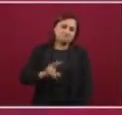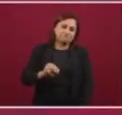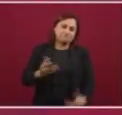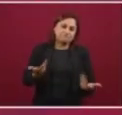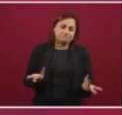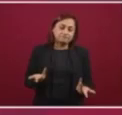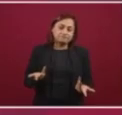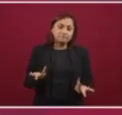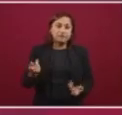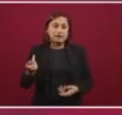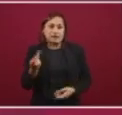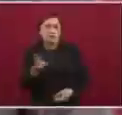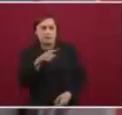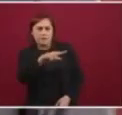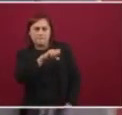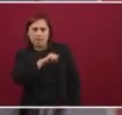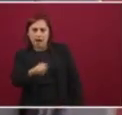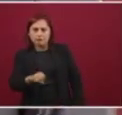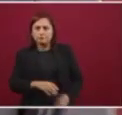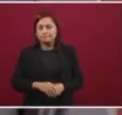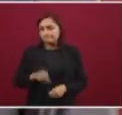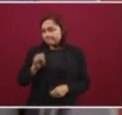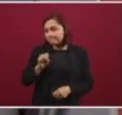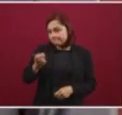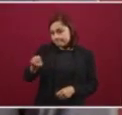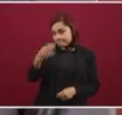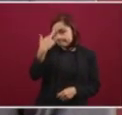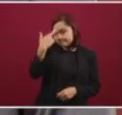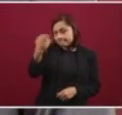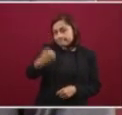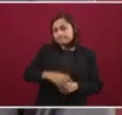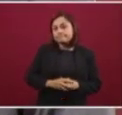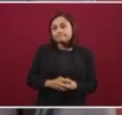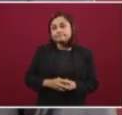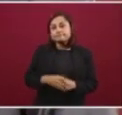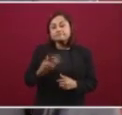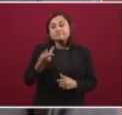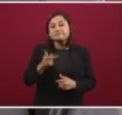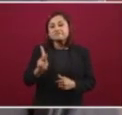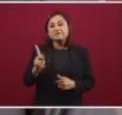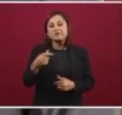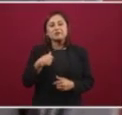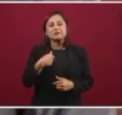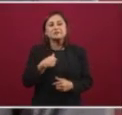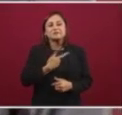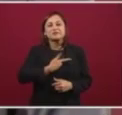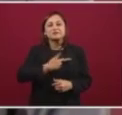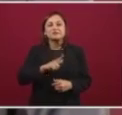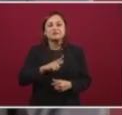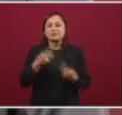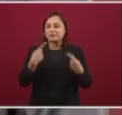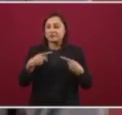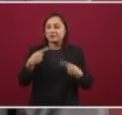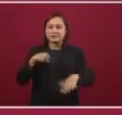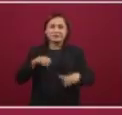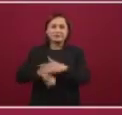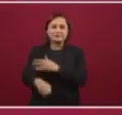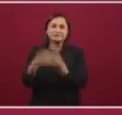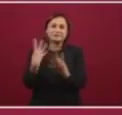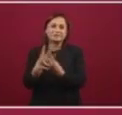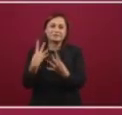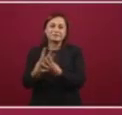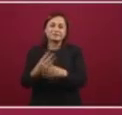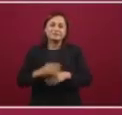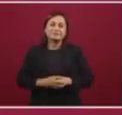sí. Pero a mí me gustaría que no hubiese gente en las cárceles. O sea,